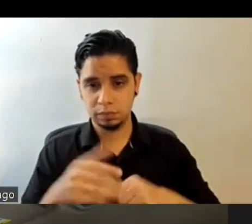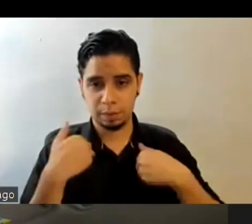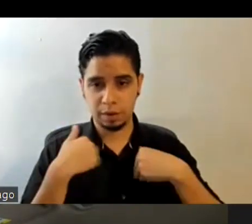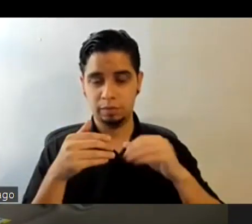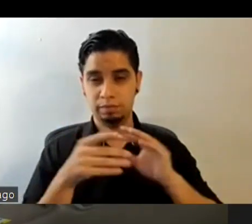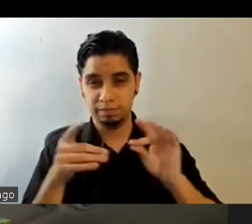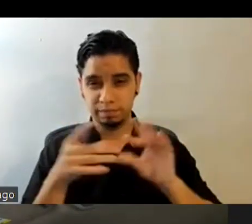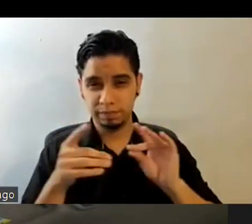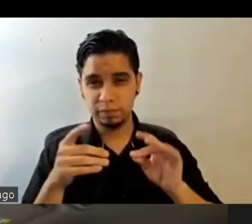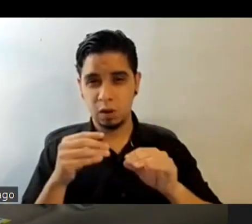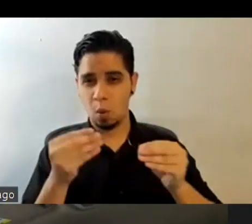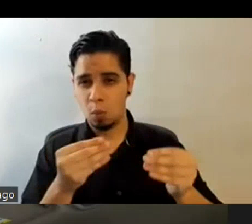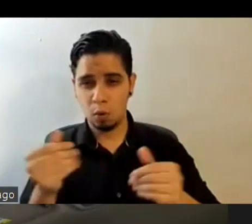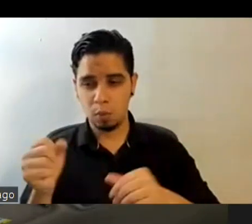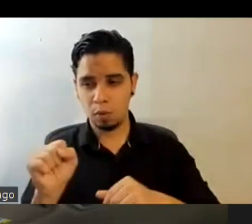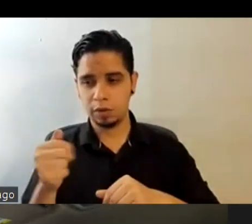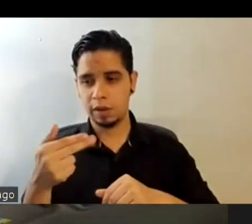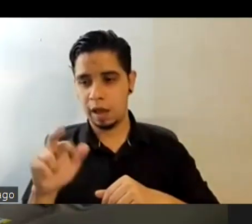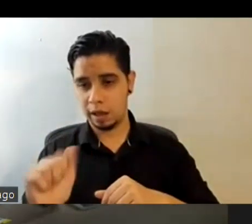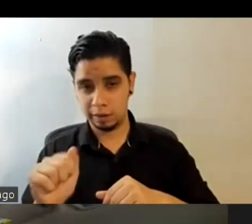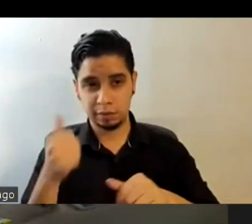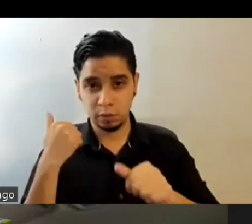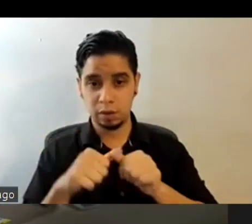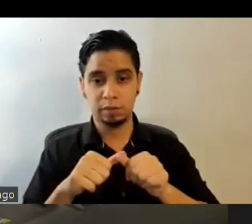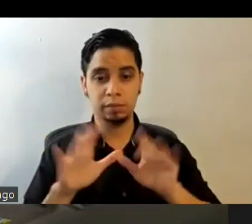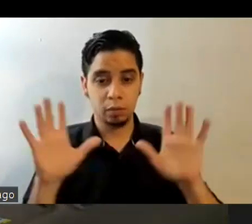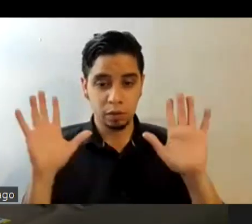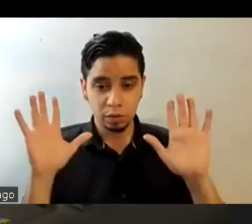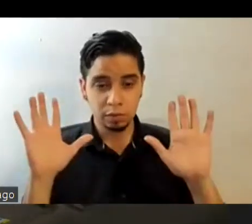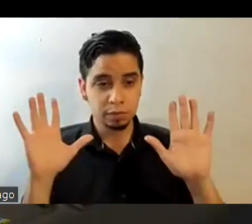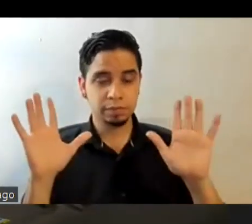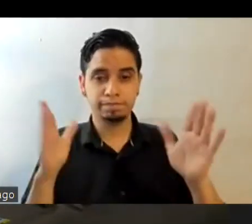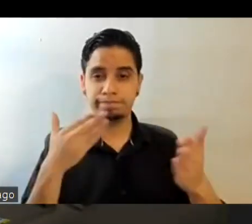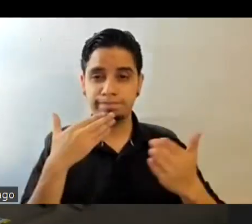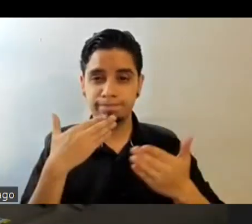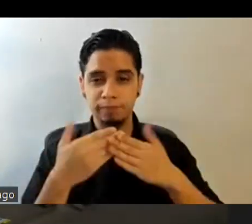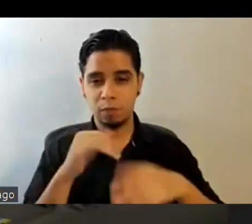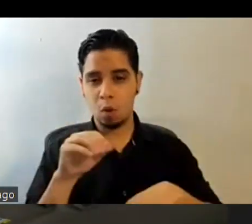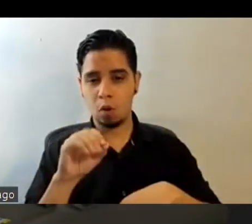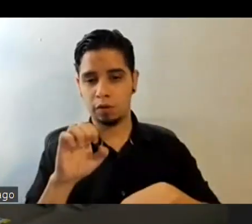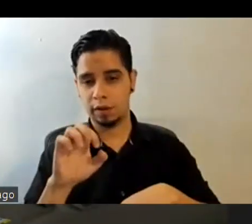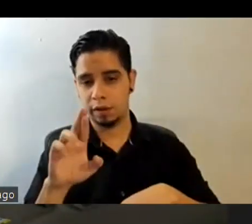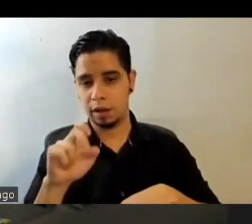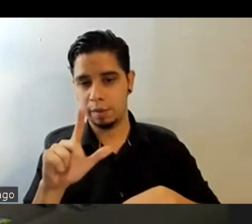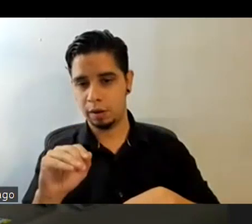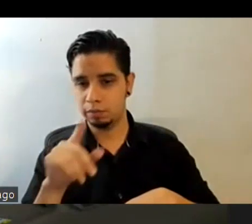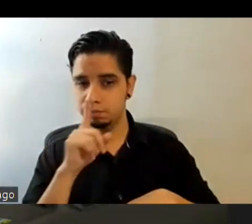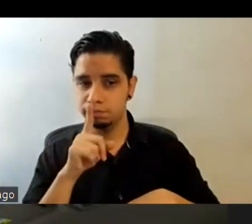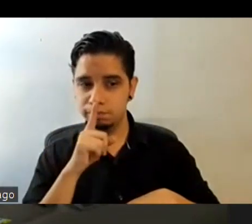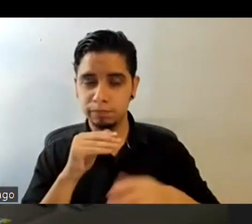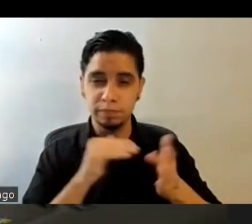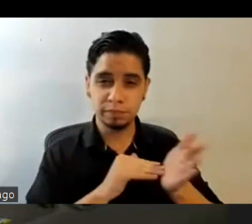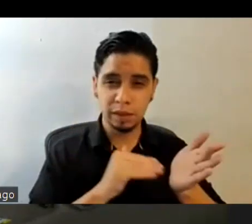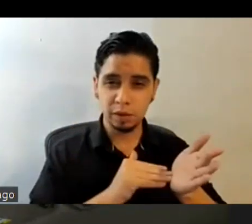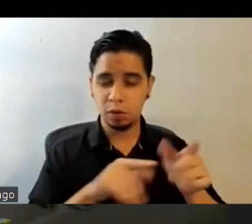acuerdan que eso pasó? Sí. Bueno, pues muchas gracias, José Ravelo, médico